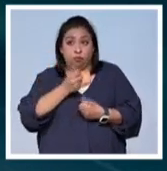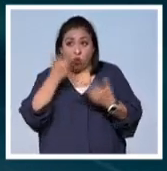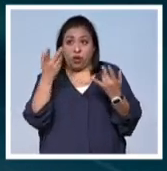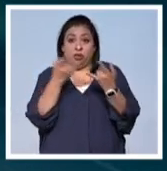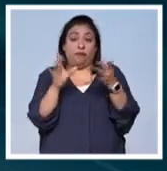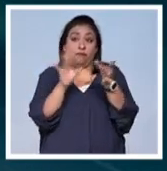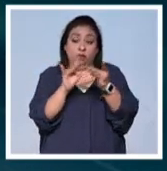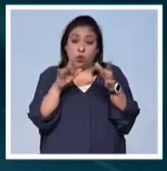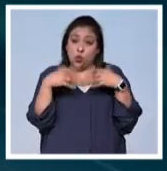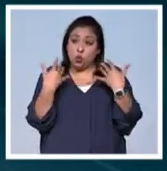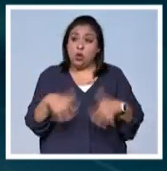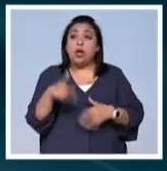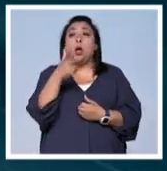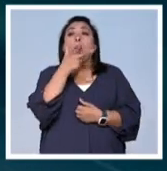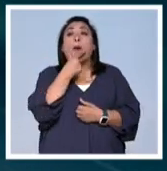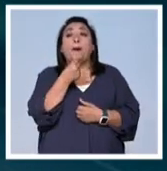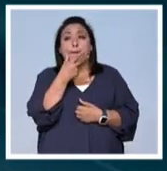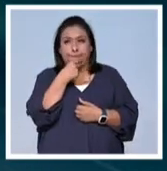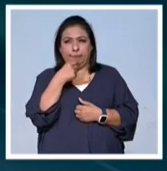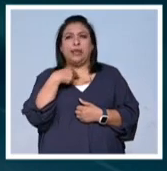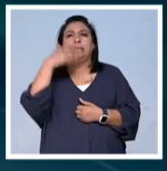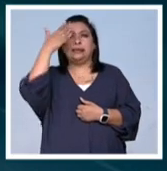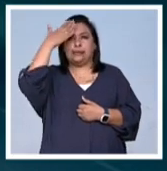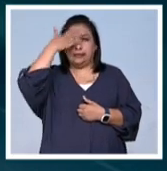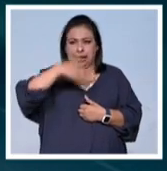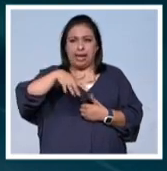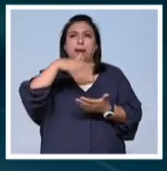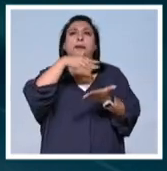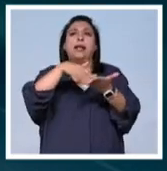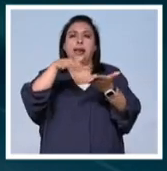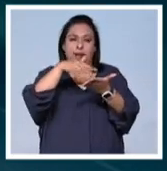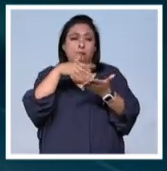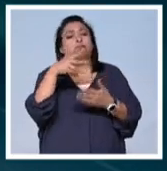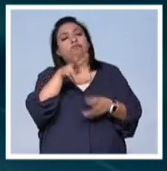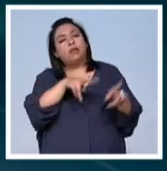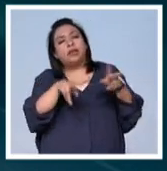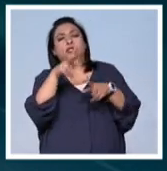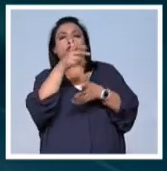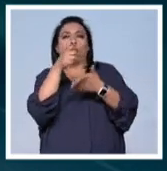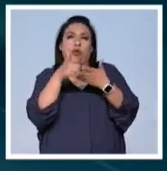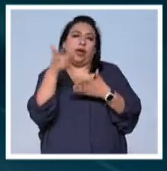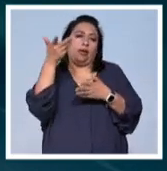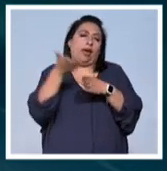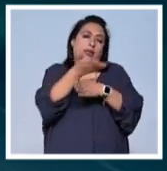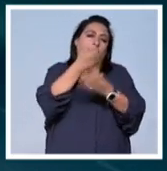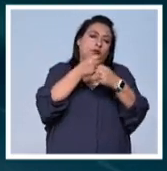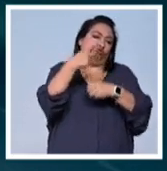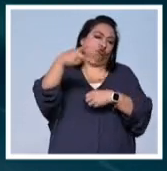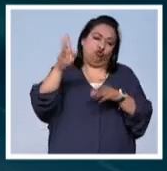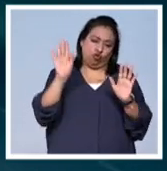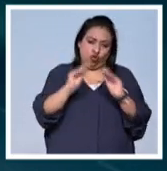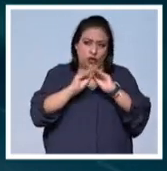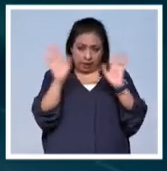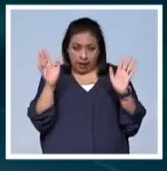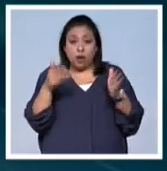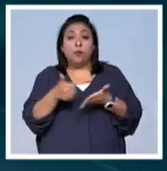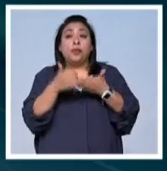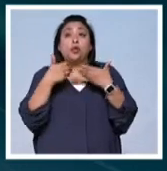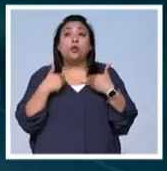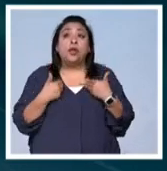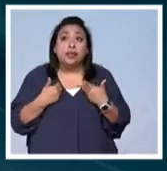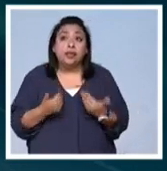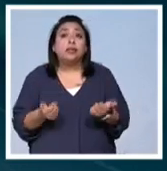cronista además un hombre que supo leer la ciudad la ciudad de su época por supuesto y ayudarnos a